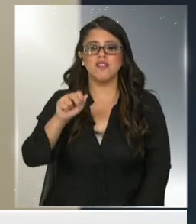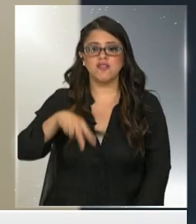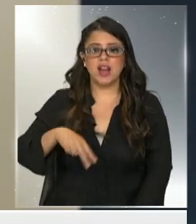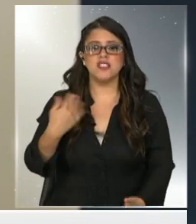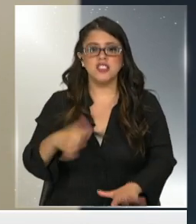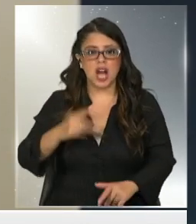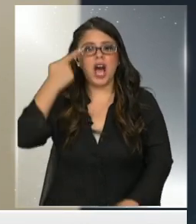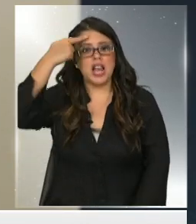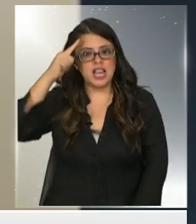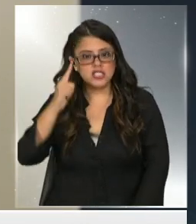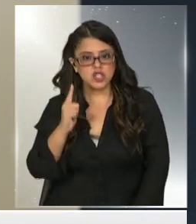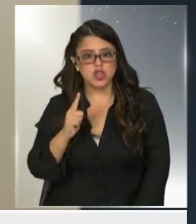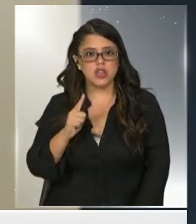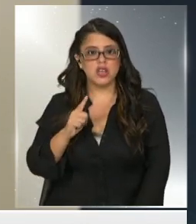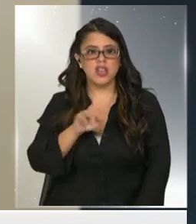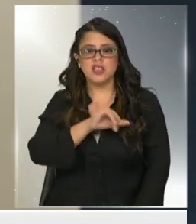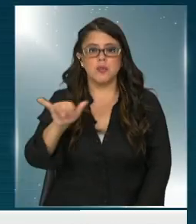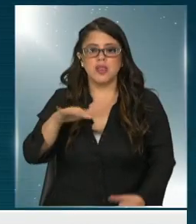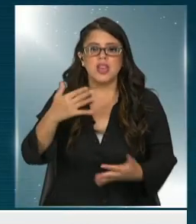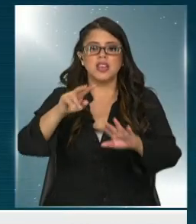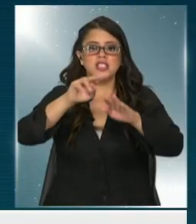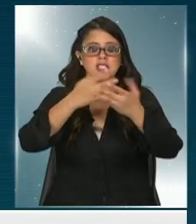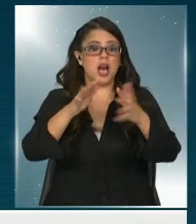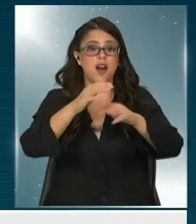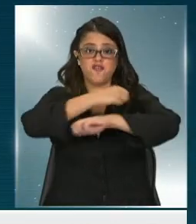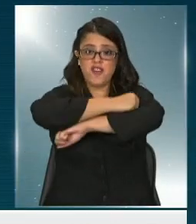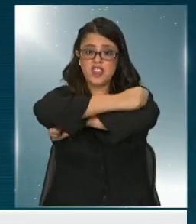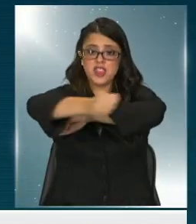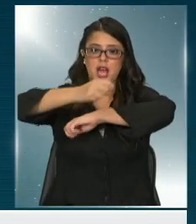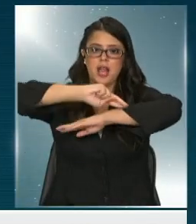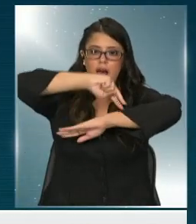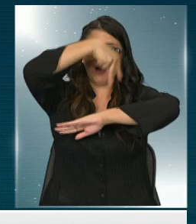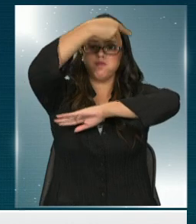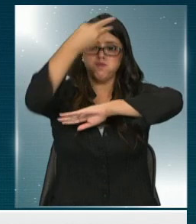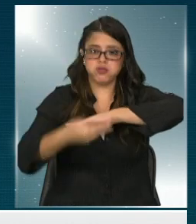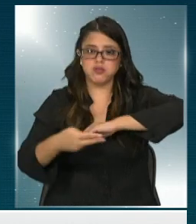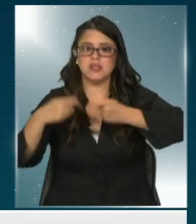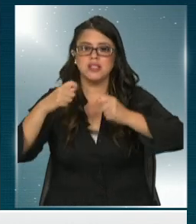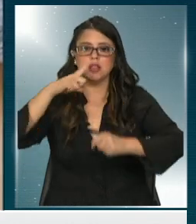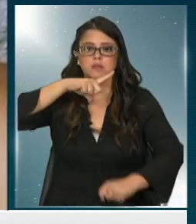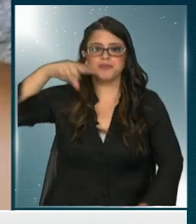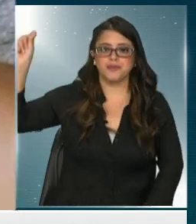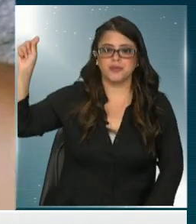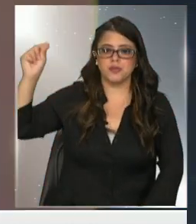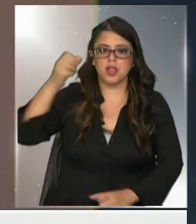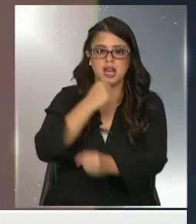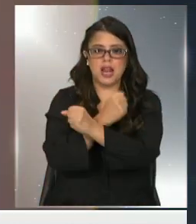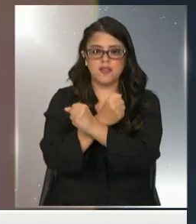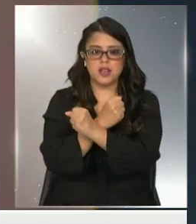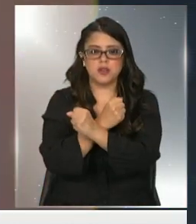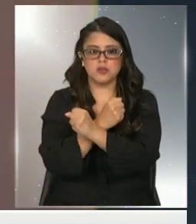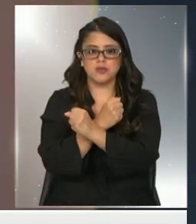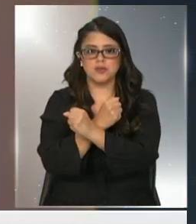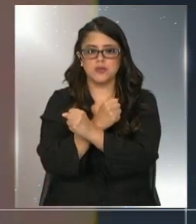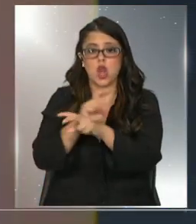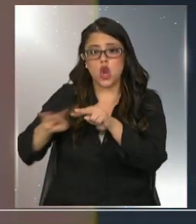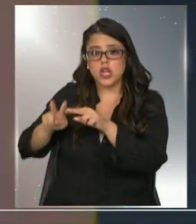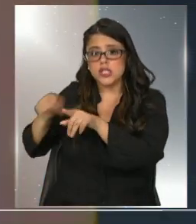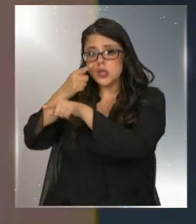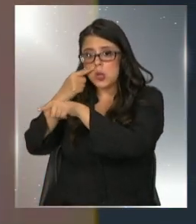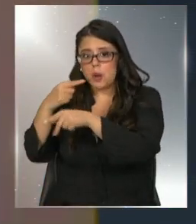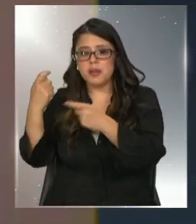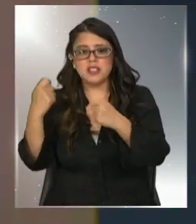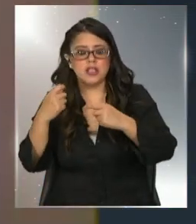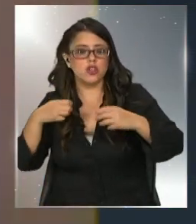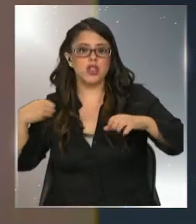presenta lesiones luego de haber saltado por la ventana intentando huir de la policía. Lo que estaba haciendo el imputado era agredir a la